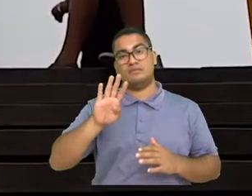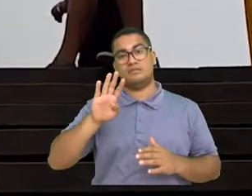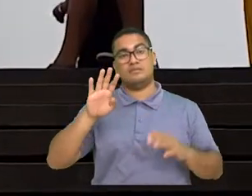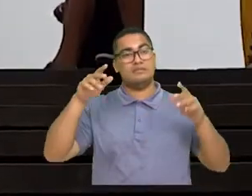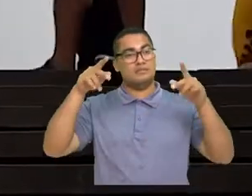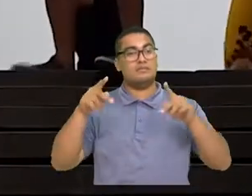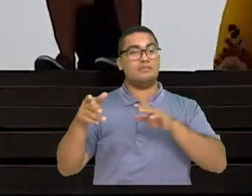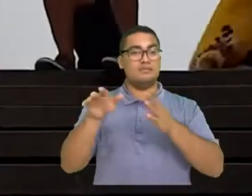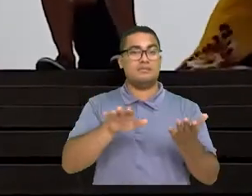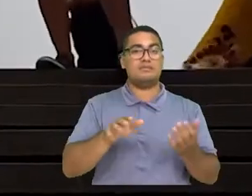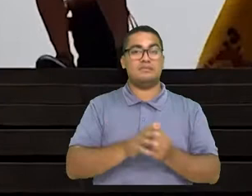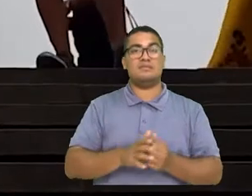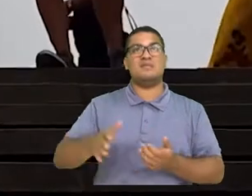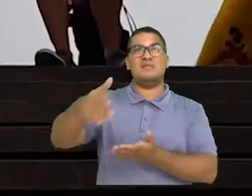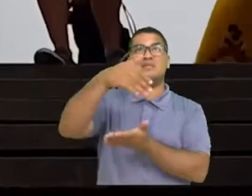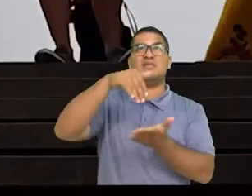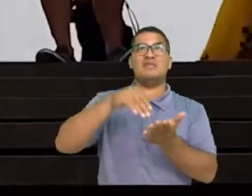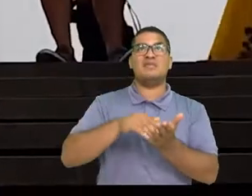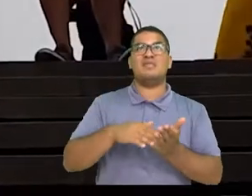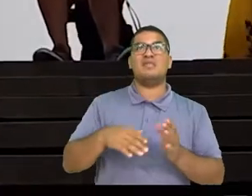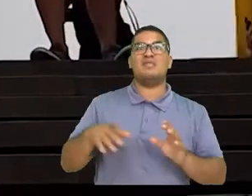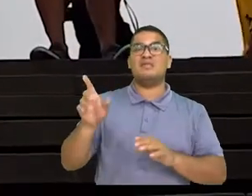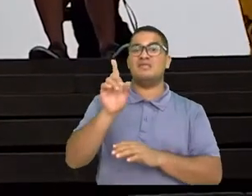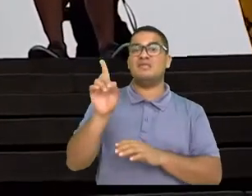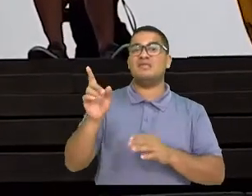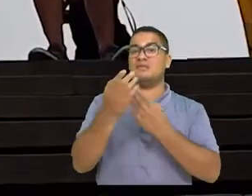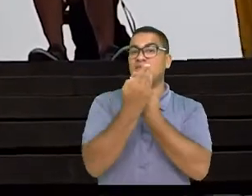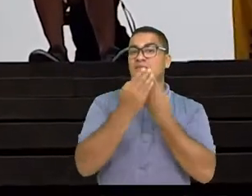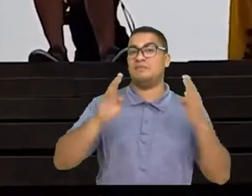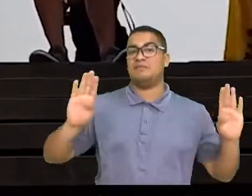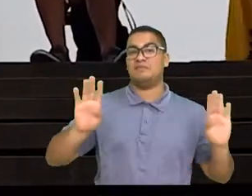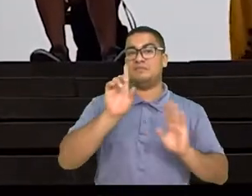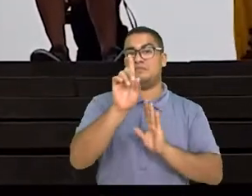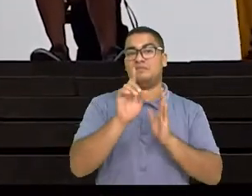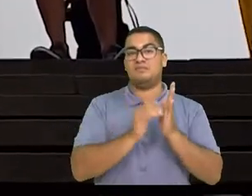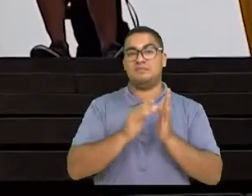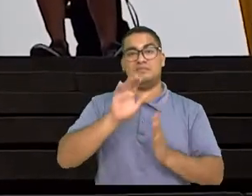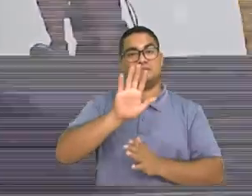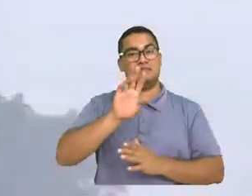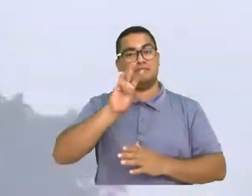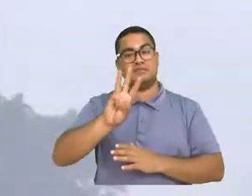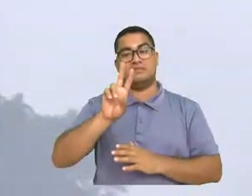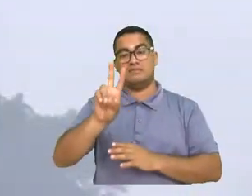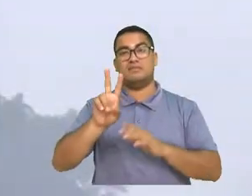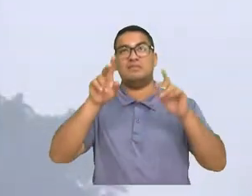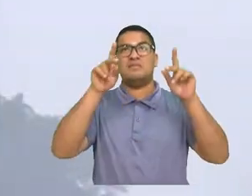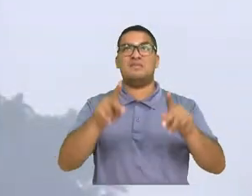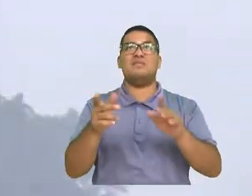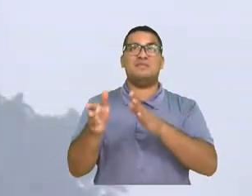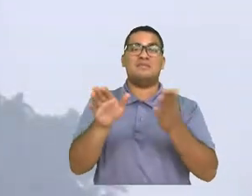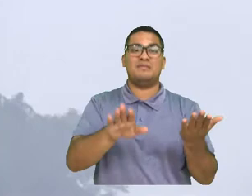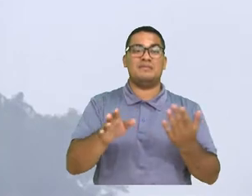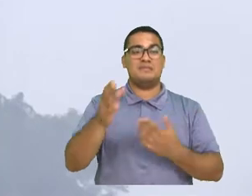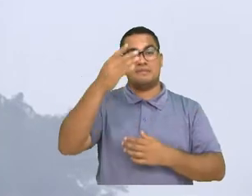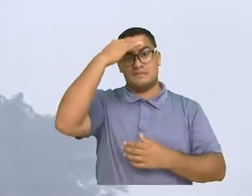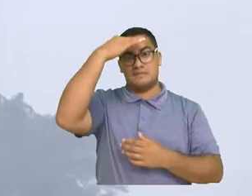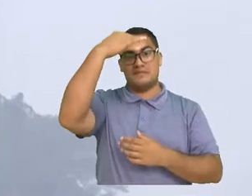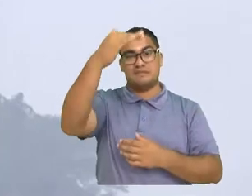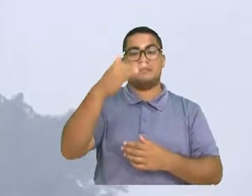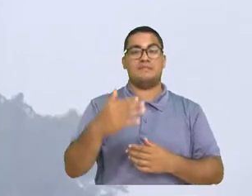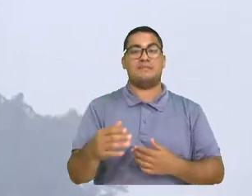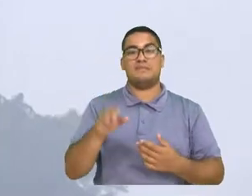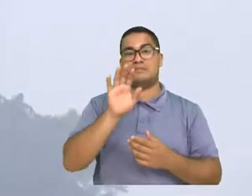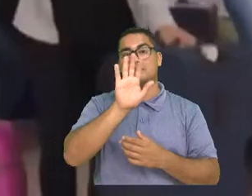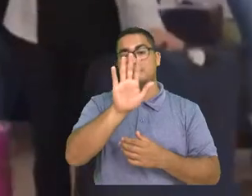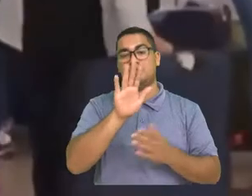El epicentro latinoamericano está en Brasil, que ya registra 1.532 muertos. En México, el número de contagios escaló hasta